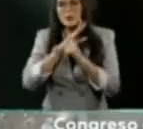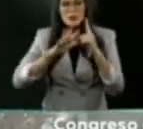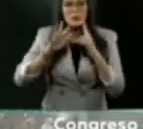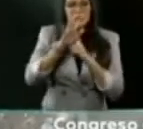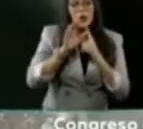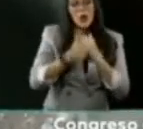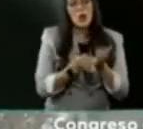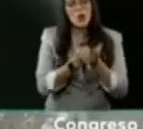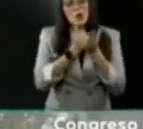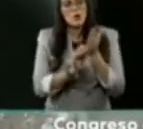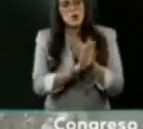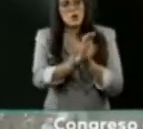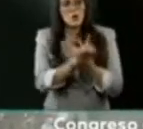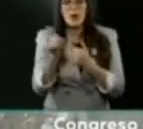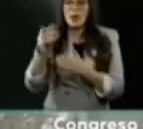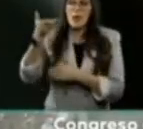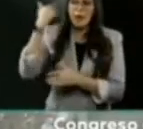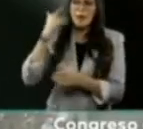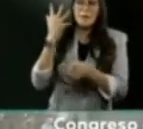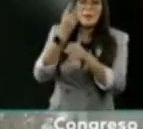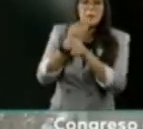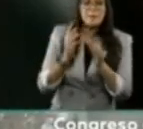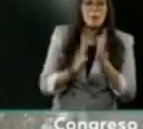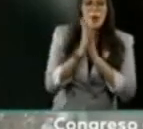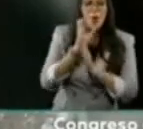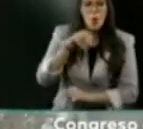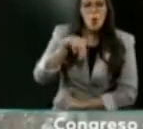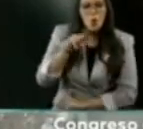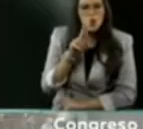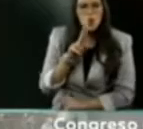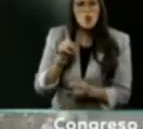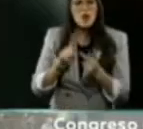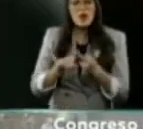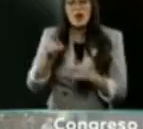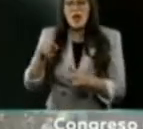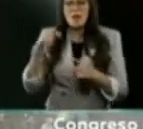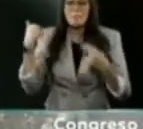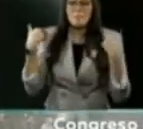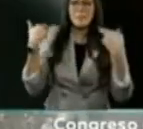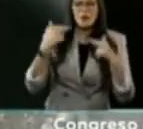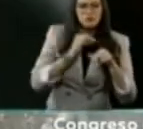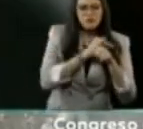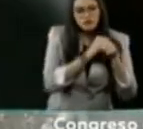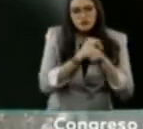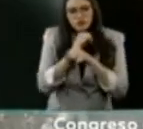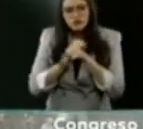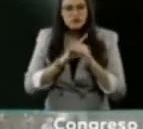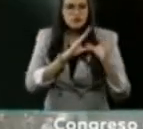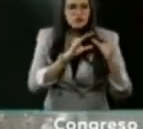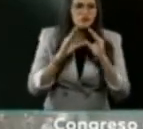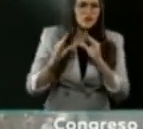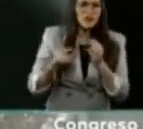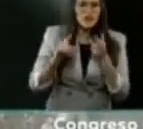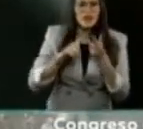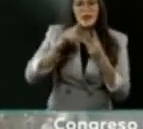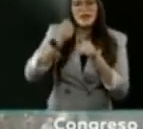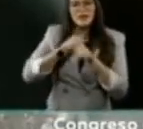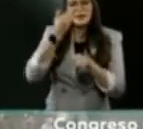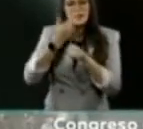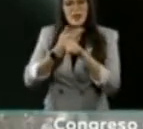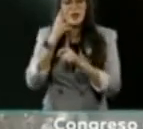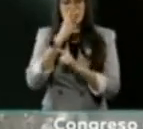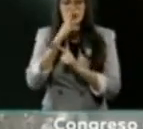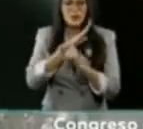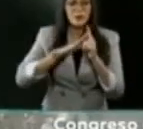Luna, 5, 9 agravantes que lo encontraron culpable. Imagínate, llega otro o